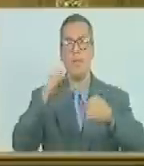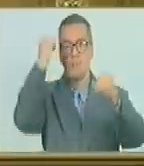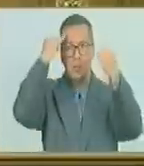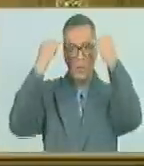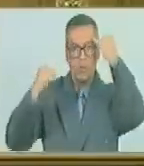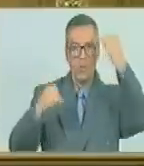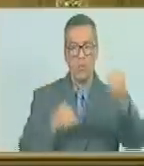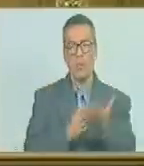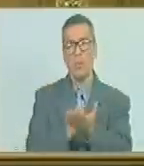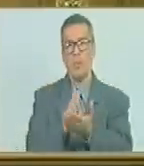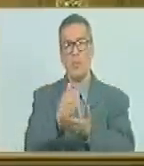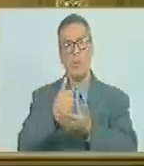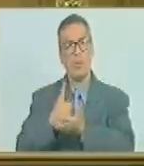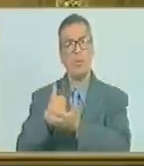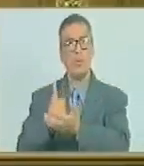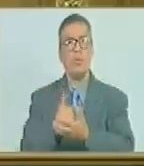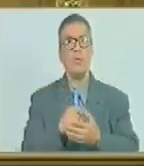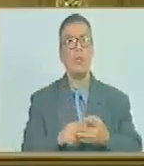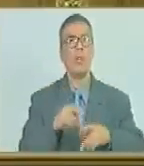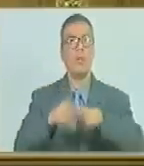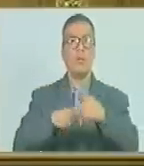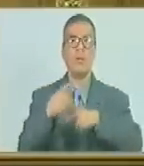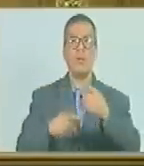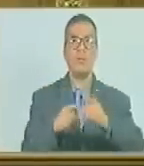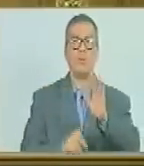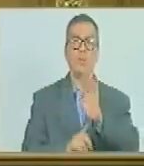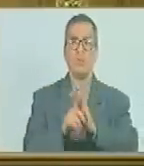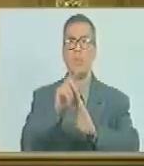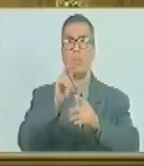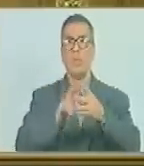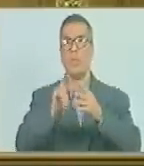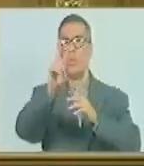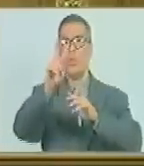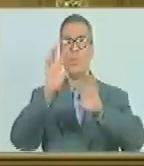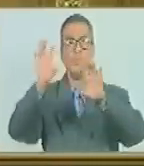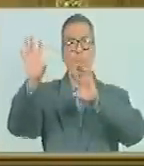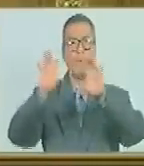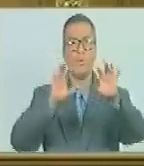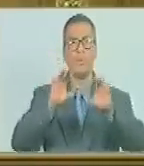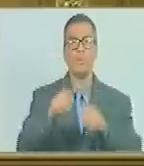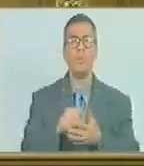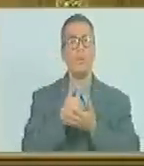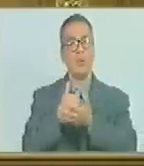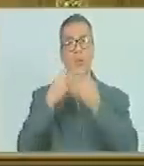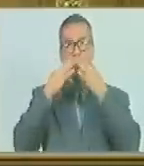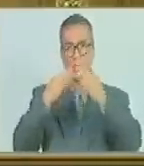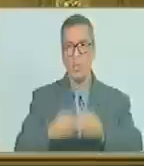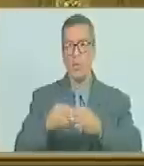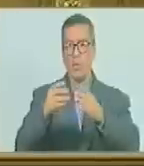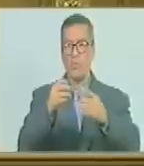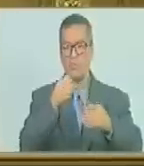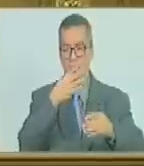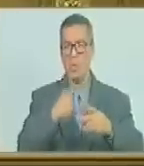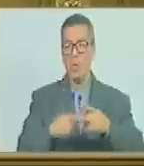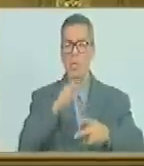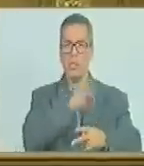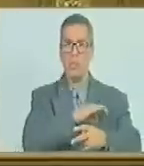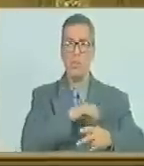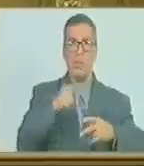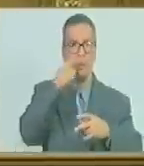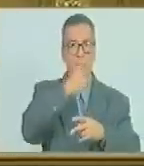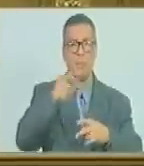estratégicas que contribuyan al pleno desarrollo y crecimiento de ambas naciones en favor de asegurar el bienestar social del pueblo